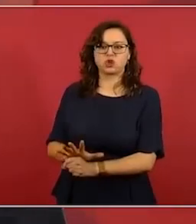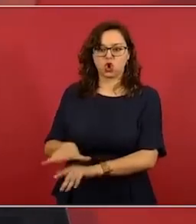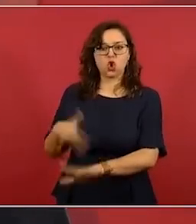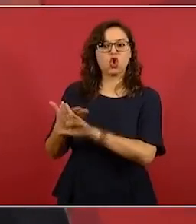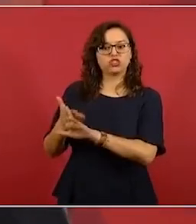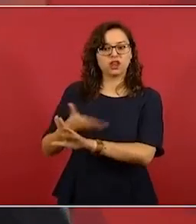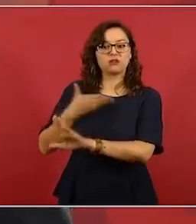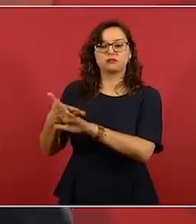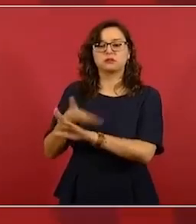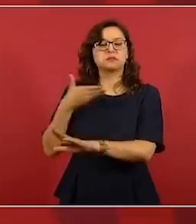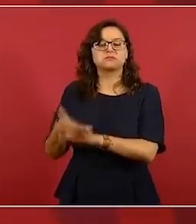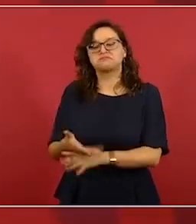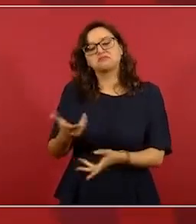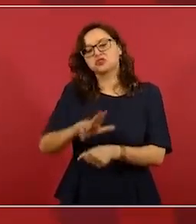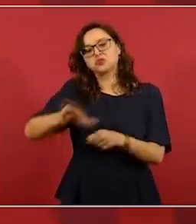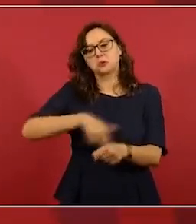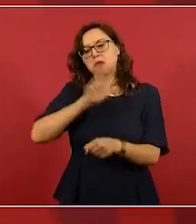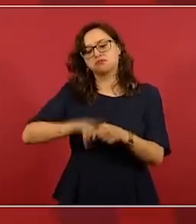Pero es la temporada,